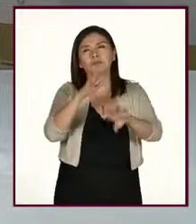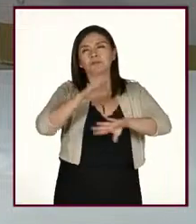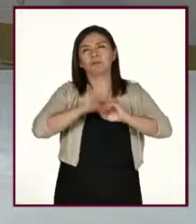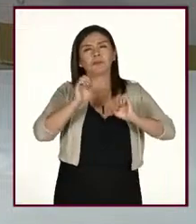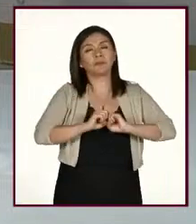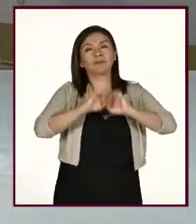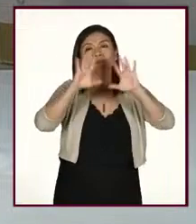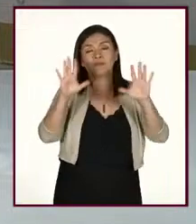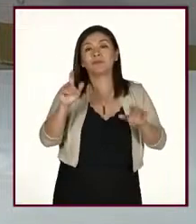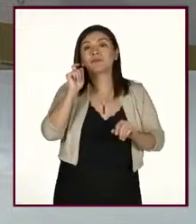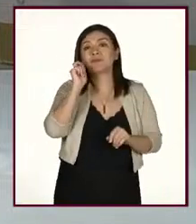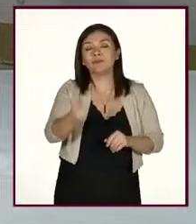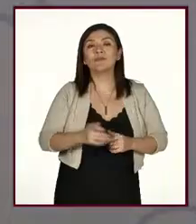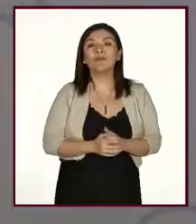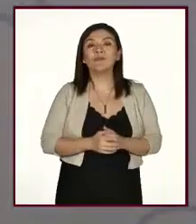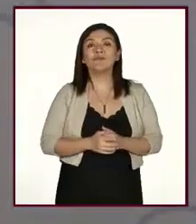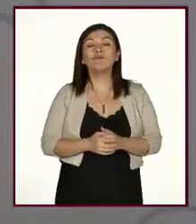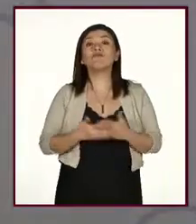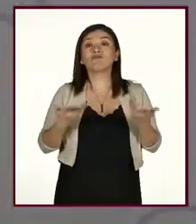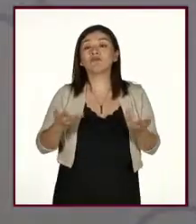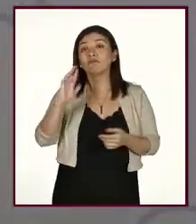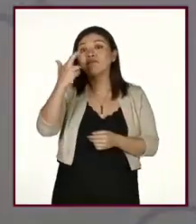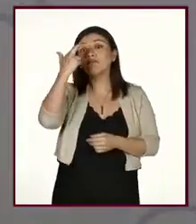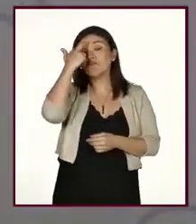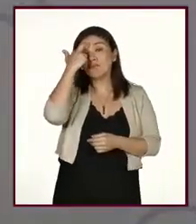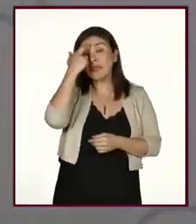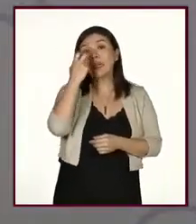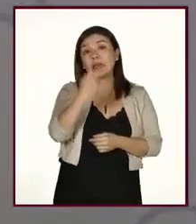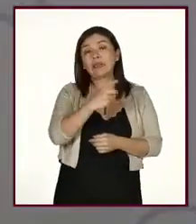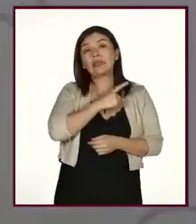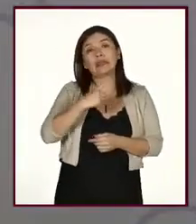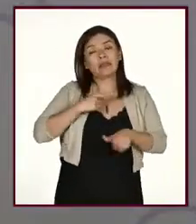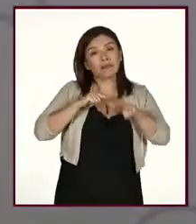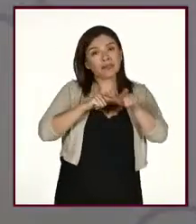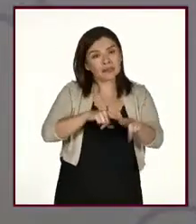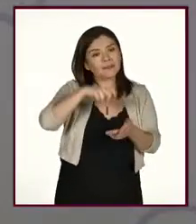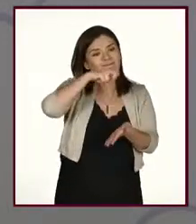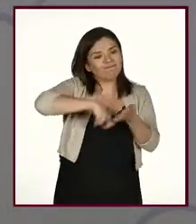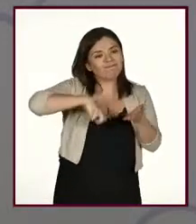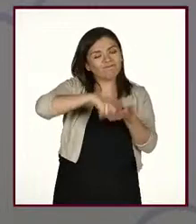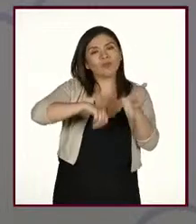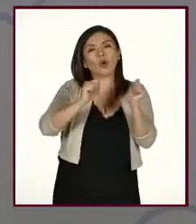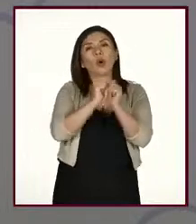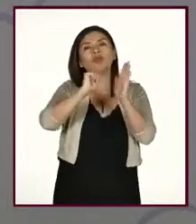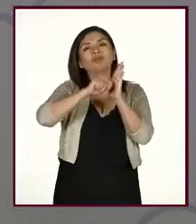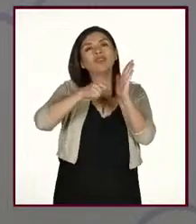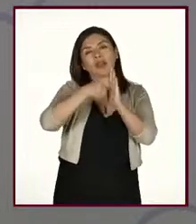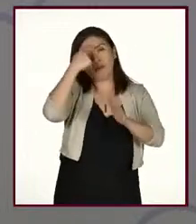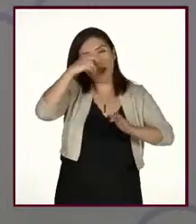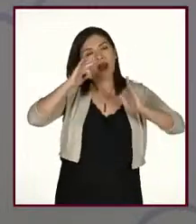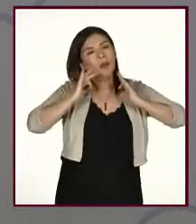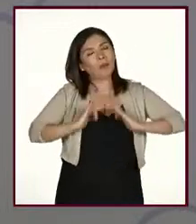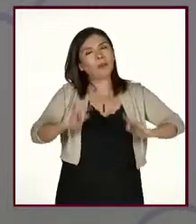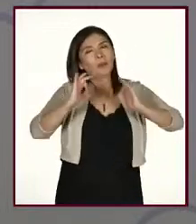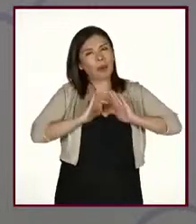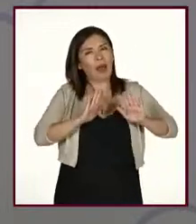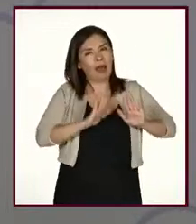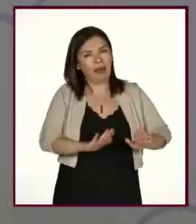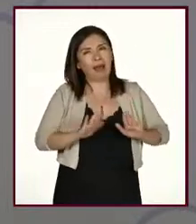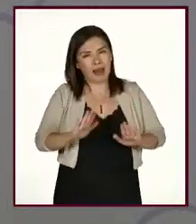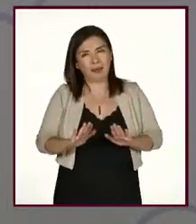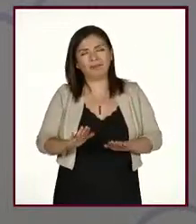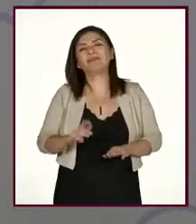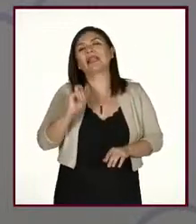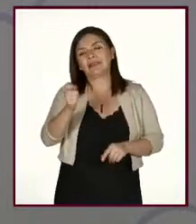tenemos, global. Pues recordar esta parte de seguir fortaleciendo, utilizando las técnicas de relajación que ya comentamos,